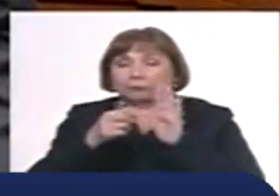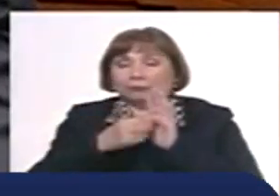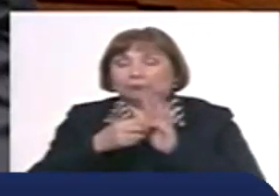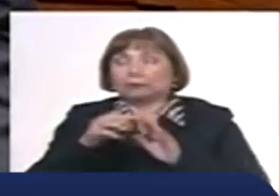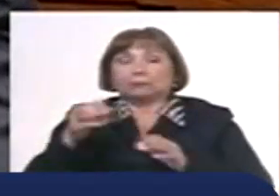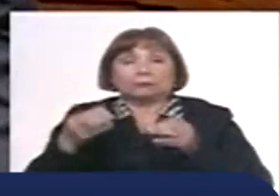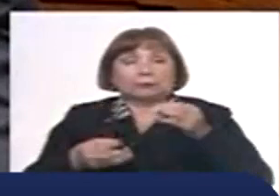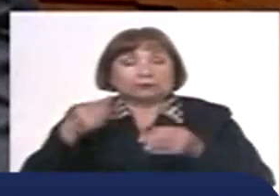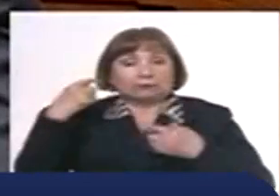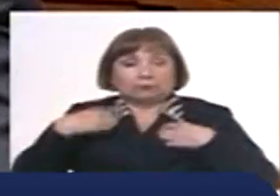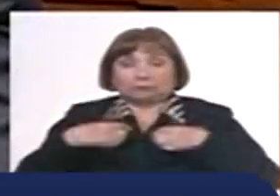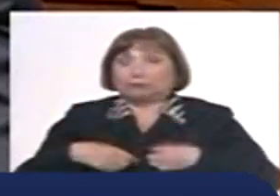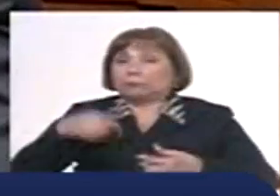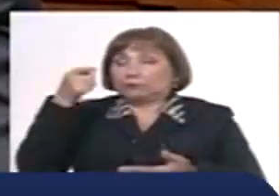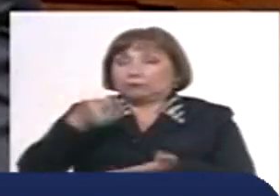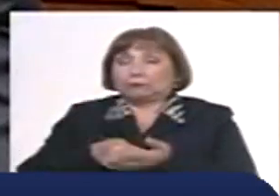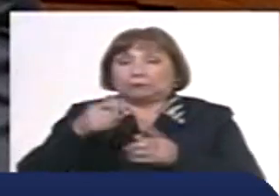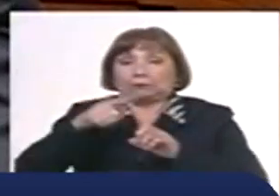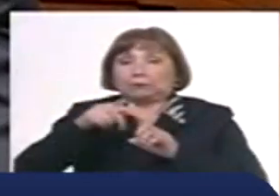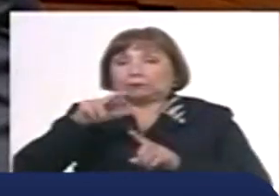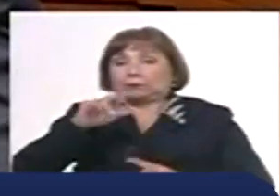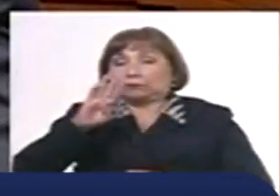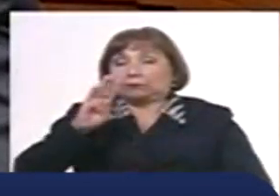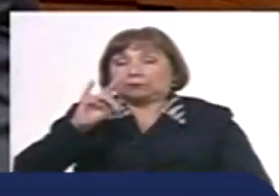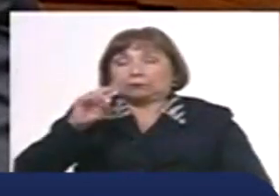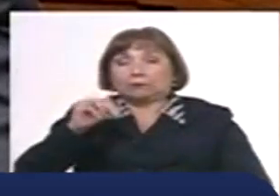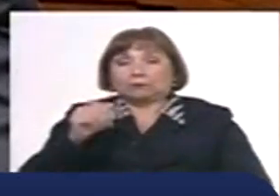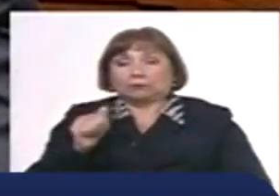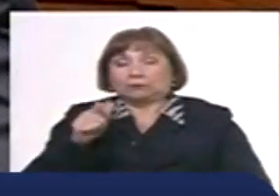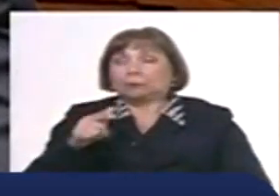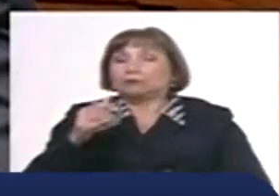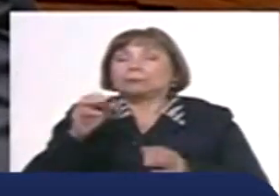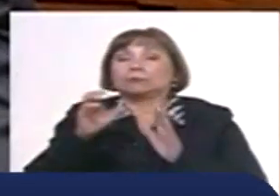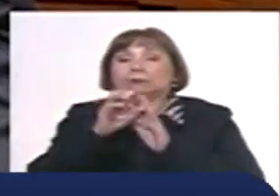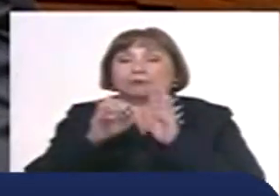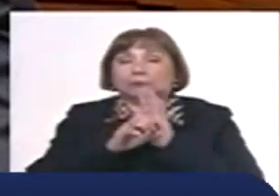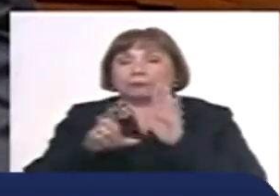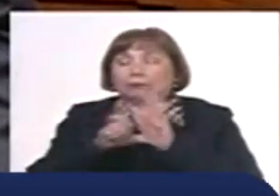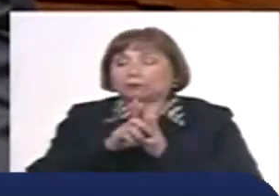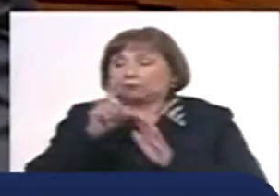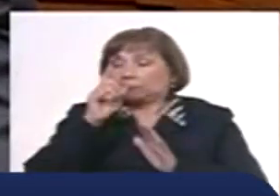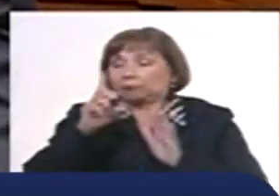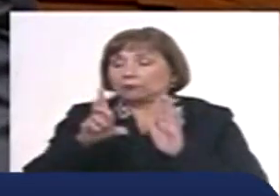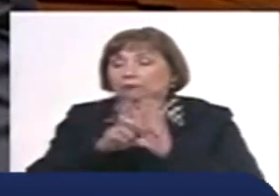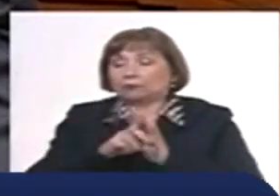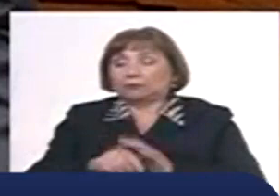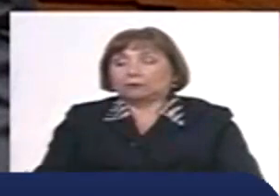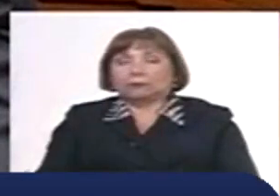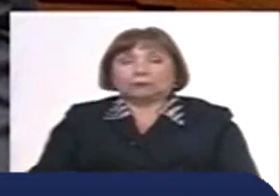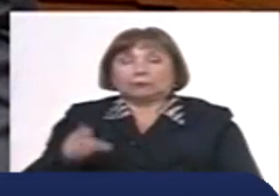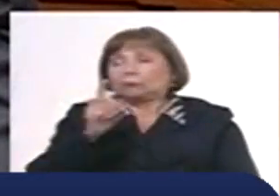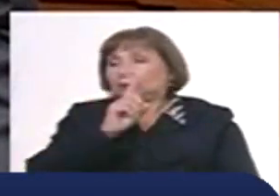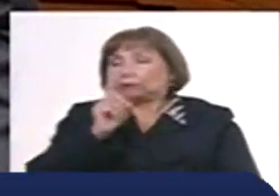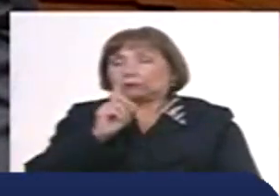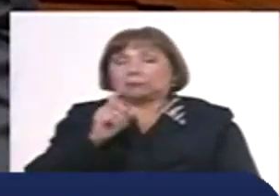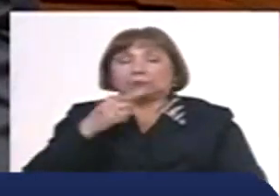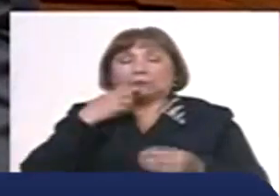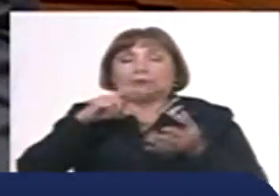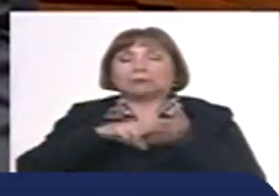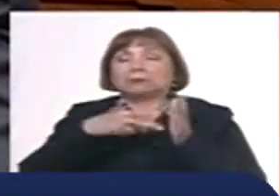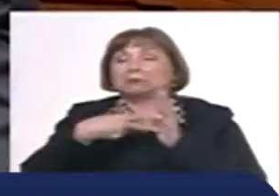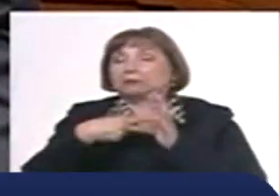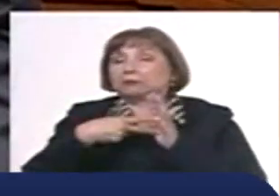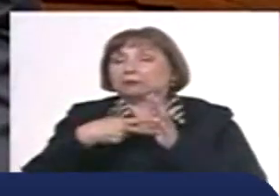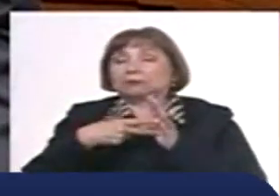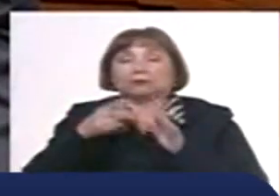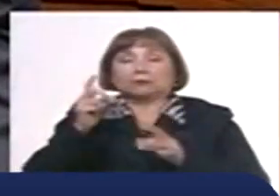Tribunal Constitucional declare la constitucionalidad de una ley no